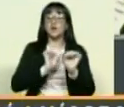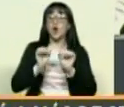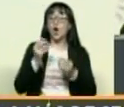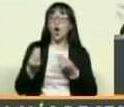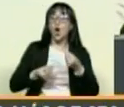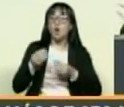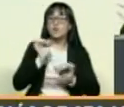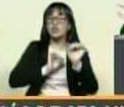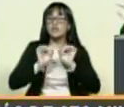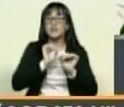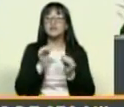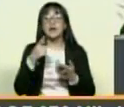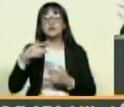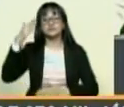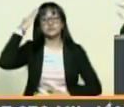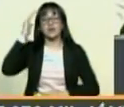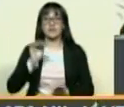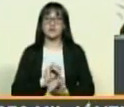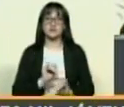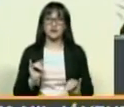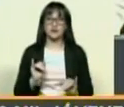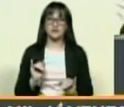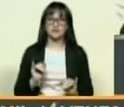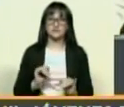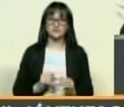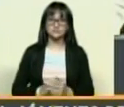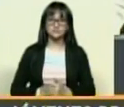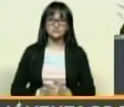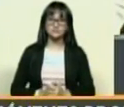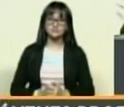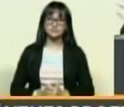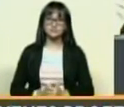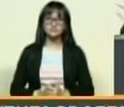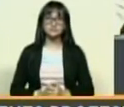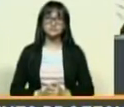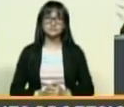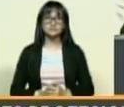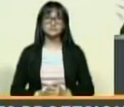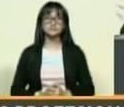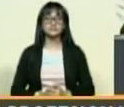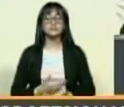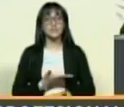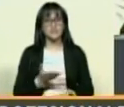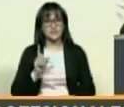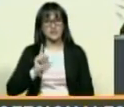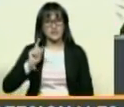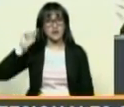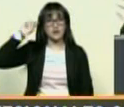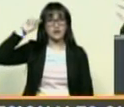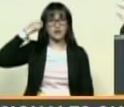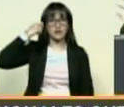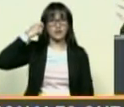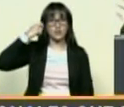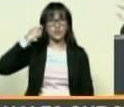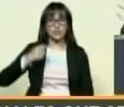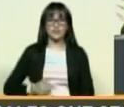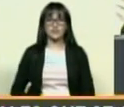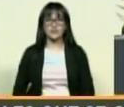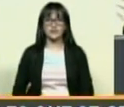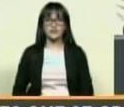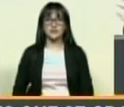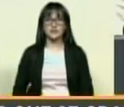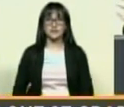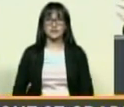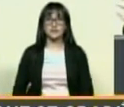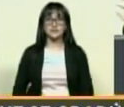salva a muchas personas, a muchas familias. Queremos recordar también, antes de pasar a